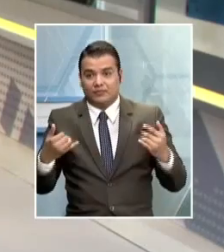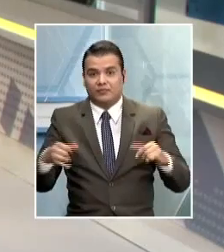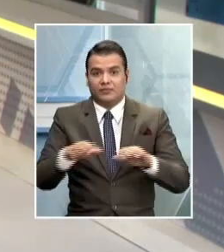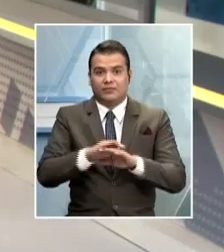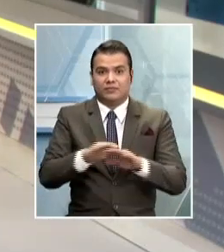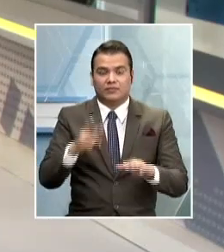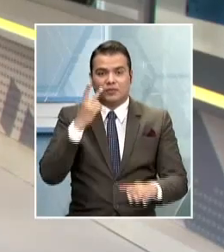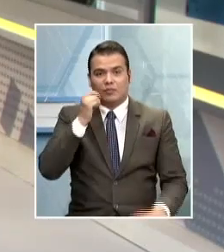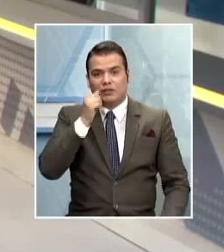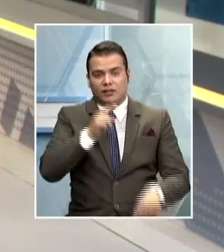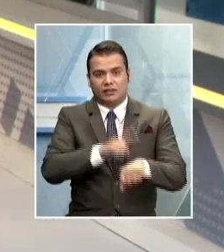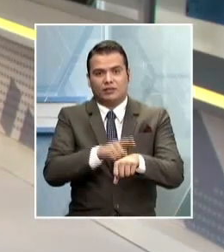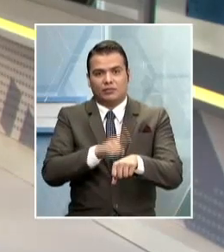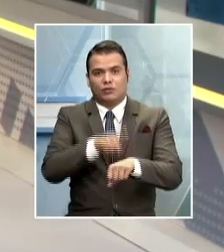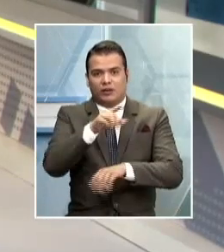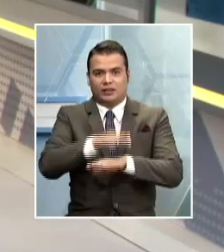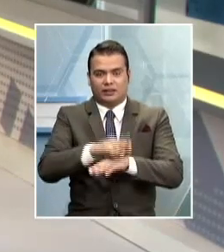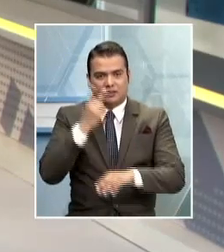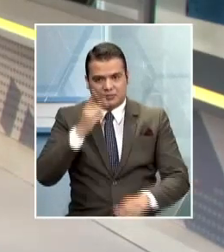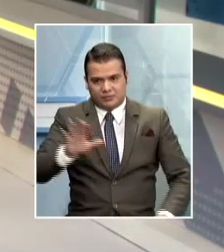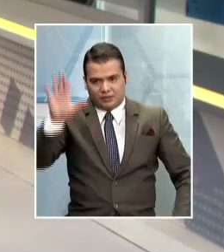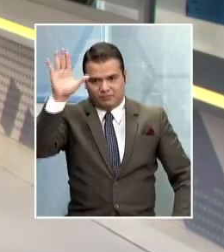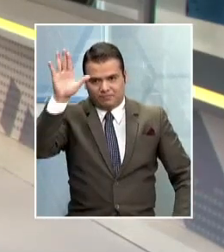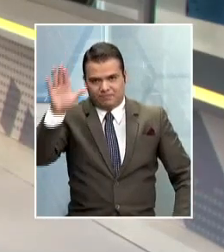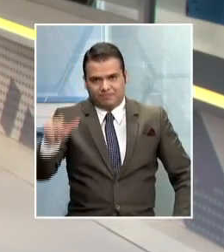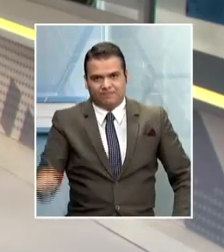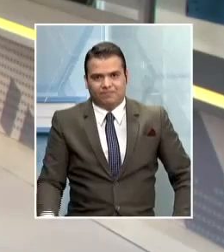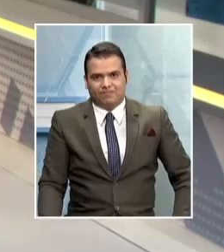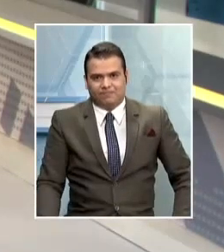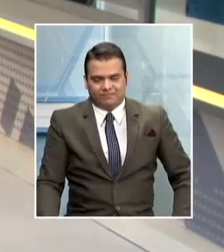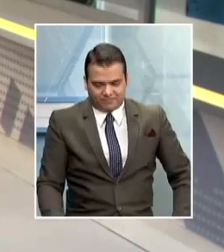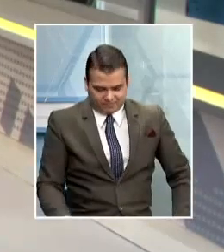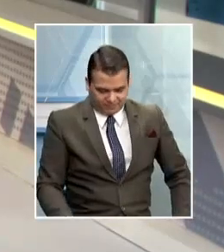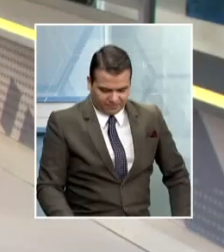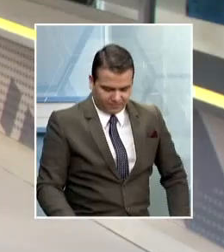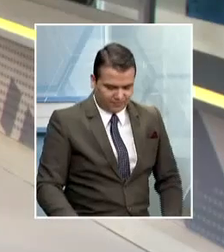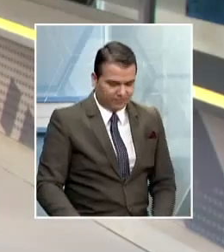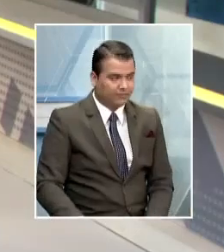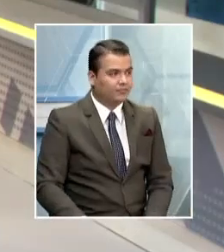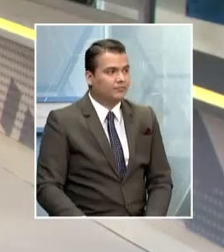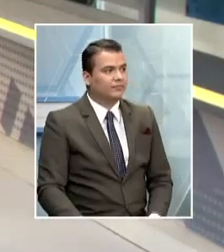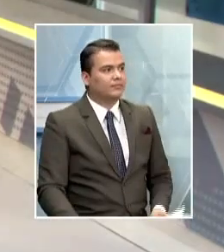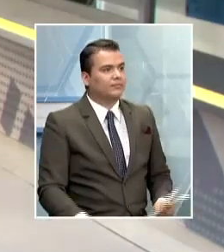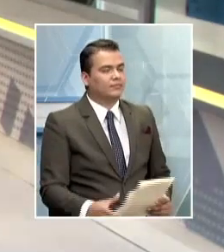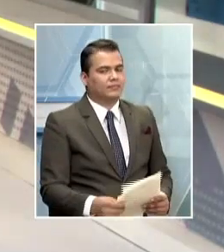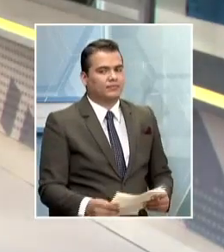la cita nuevamente es mañana a partir de la 1. Que tengan todos una feliz tarde.